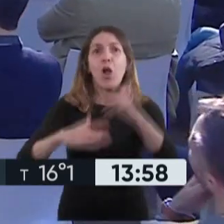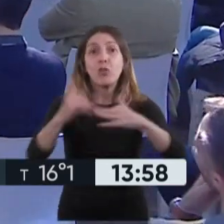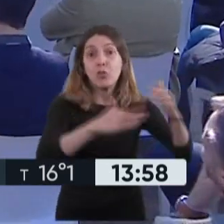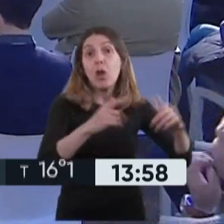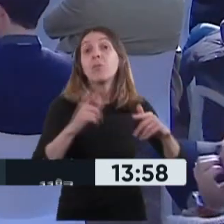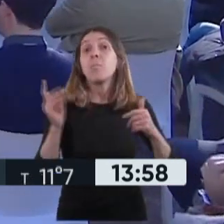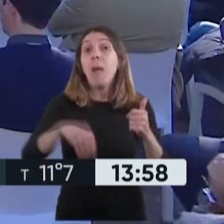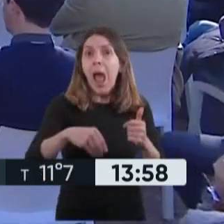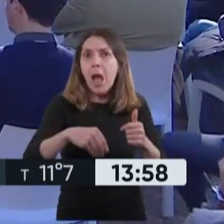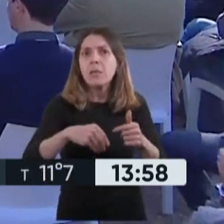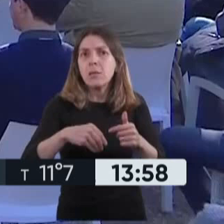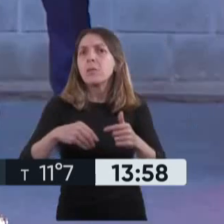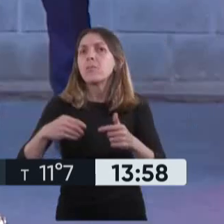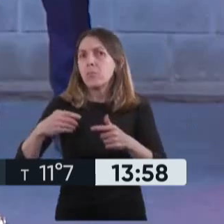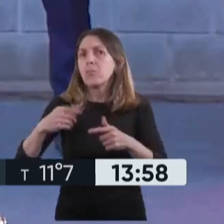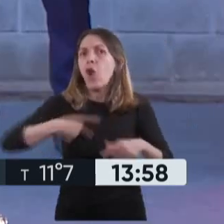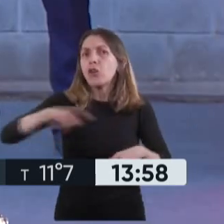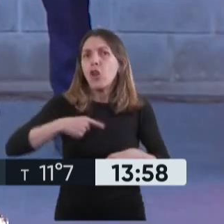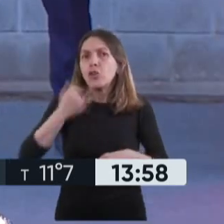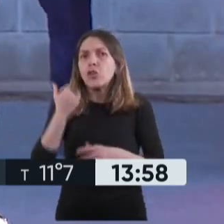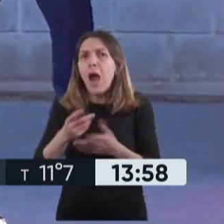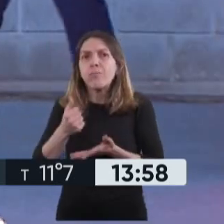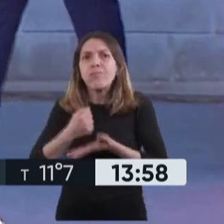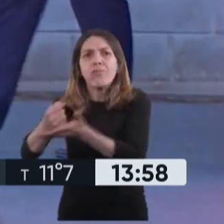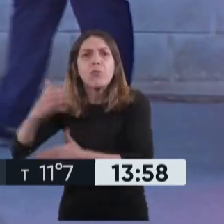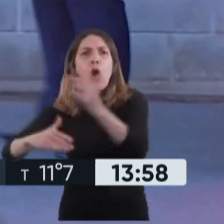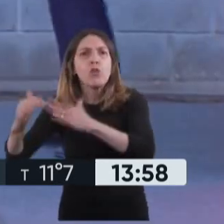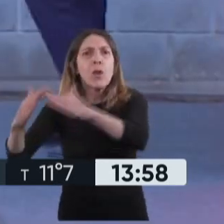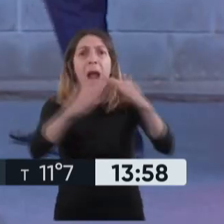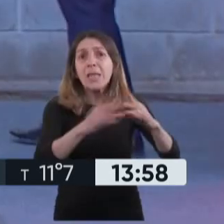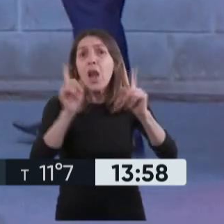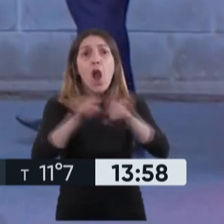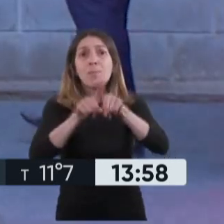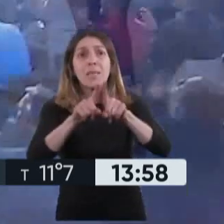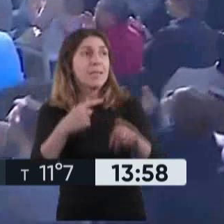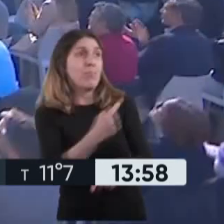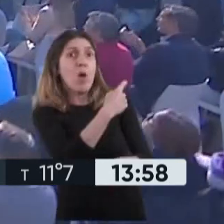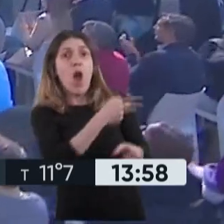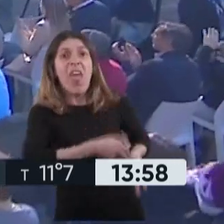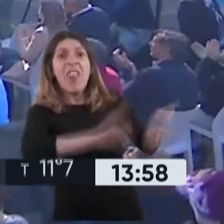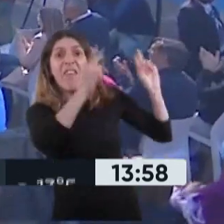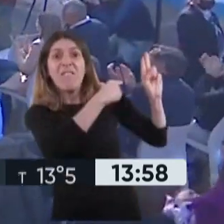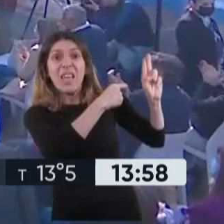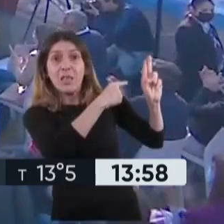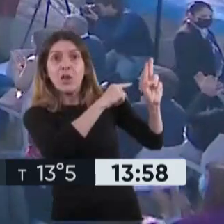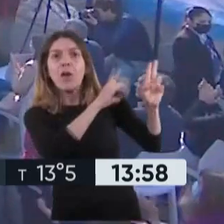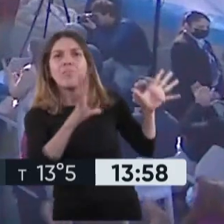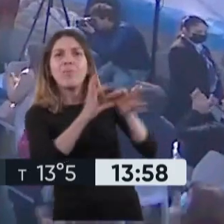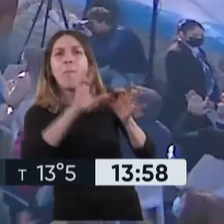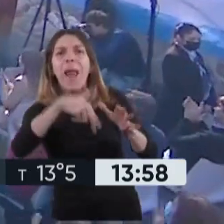nosotros y otras que estamos construyendo cómo está este edificio que es parte del procrear